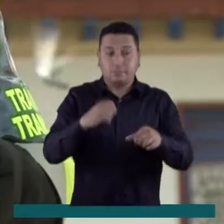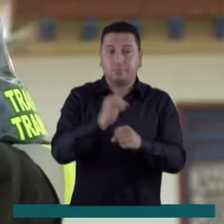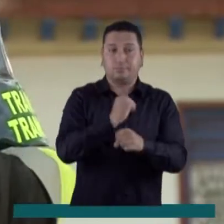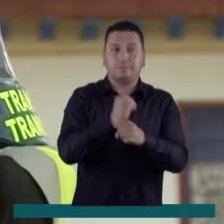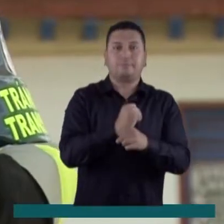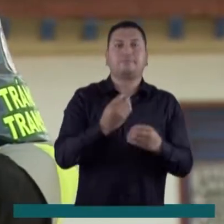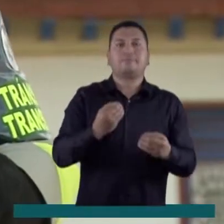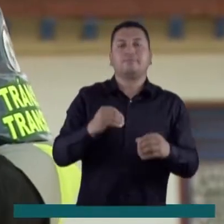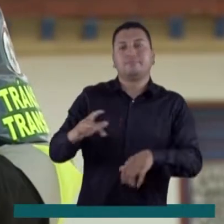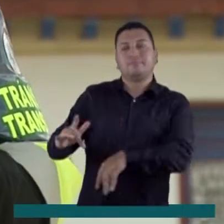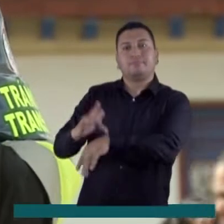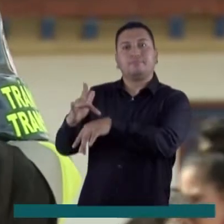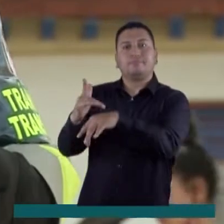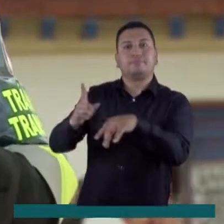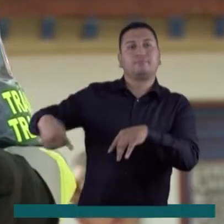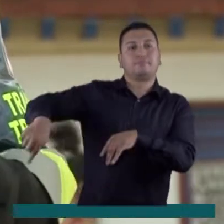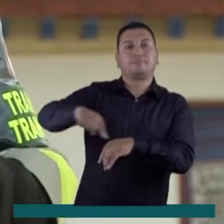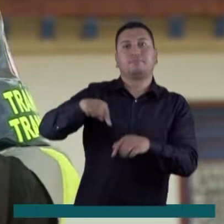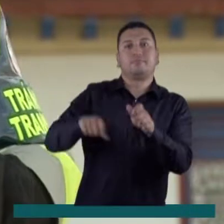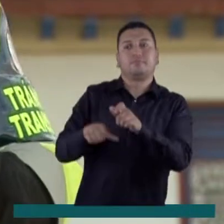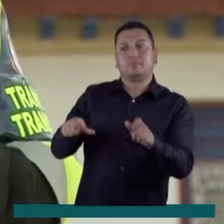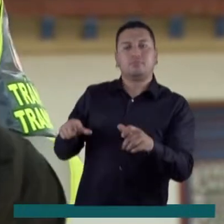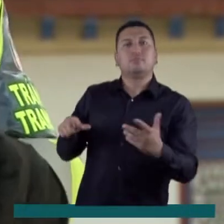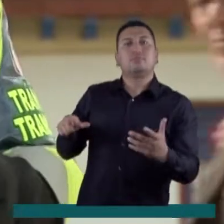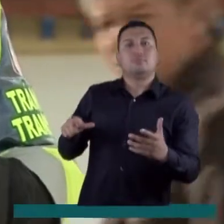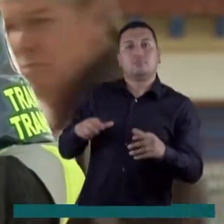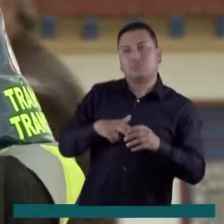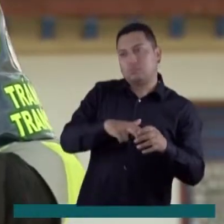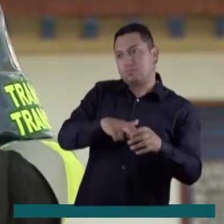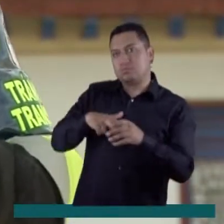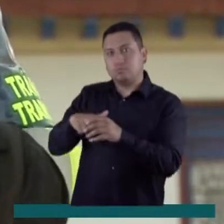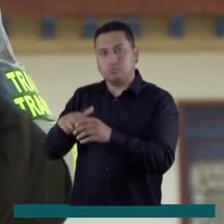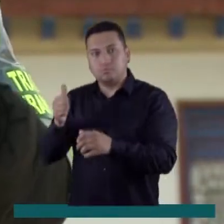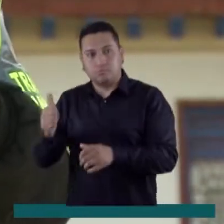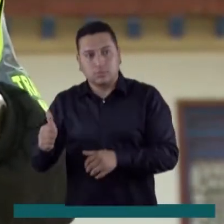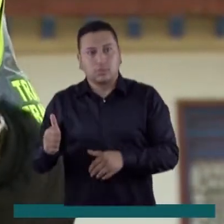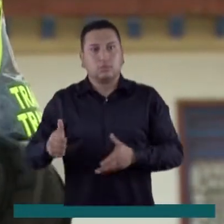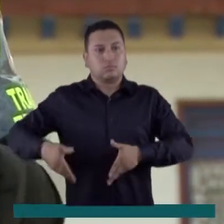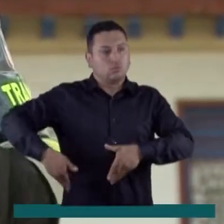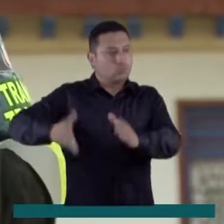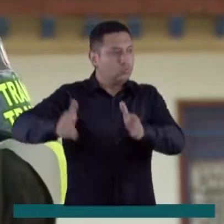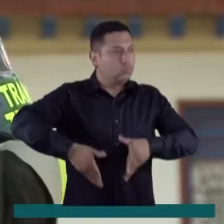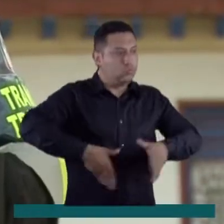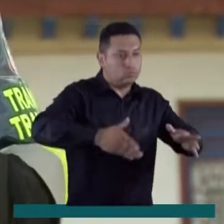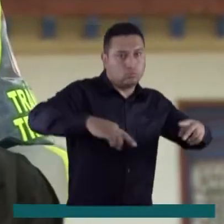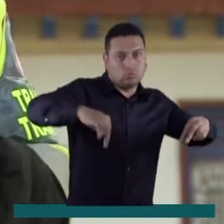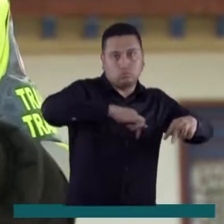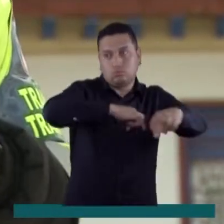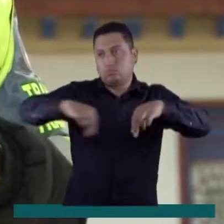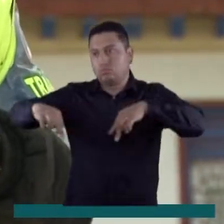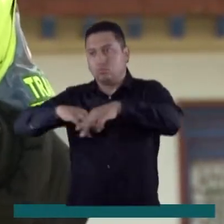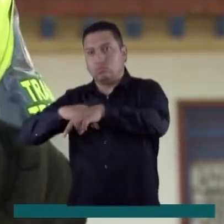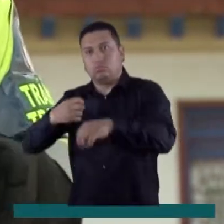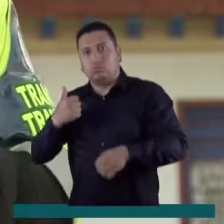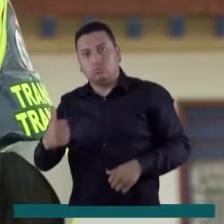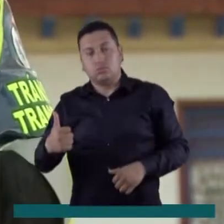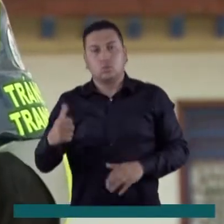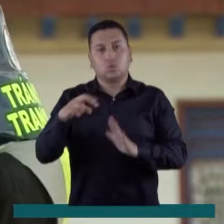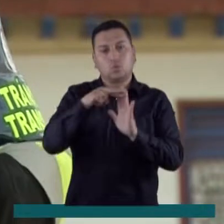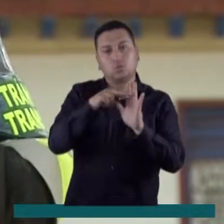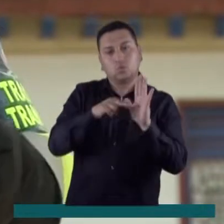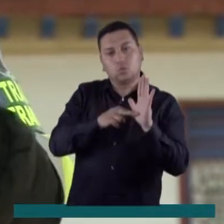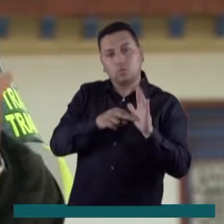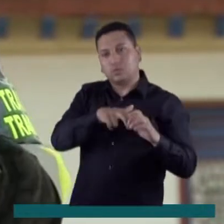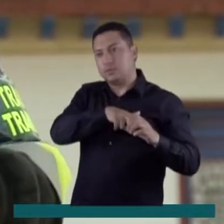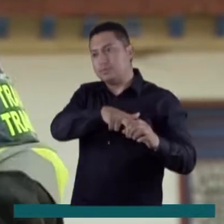para incentivar a los peatones a que hagan buen uso de los paraderos, que crucen por las cebras peatonales y cumplan las normas